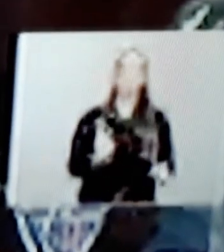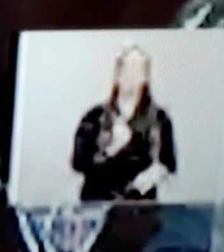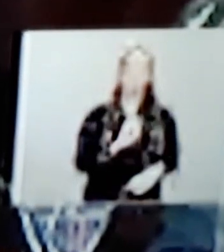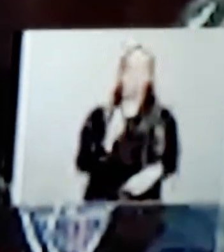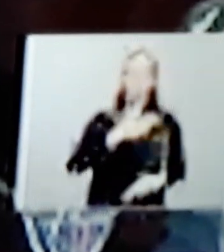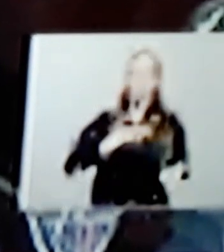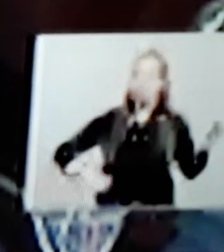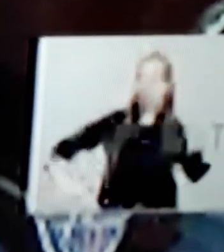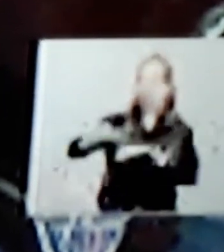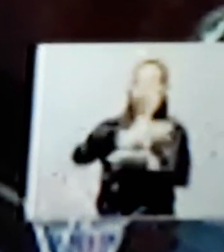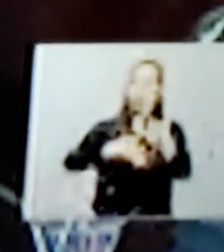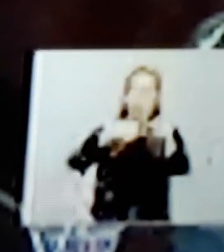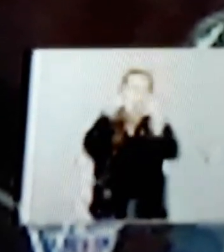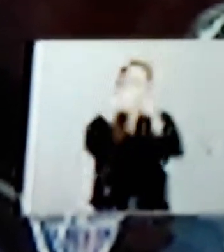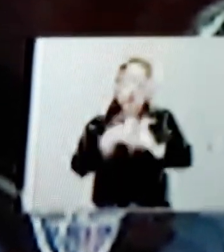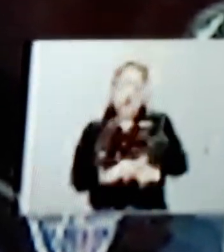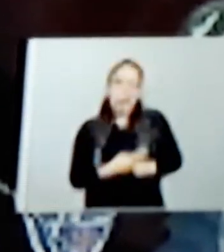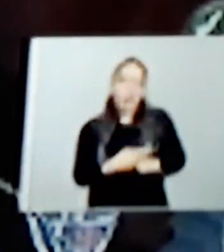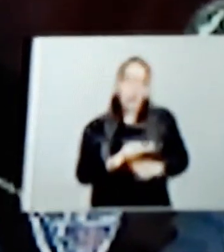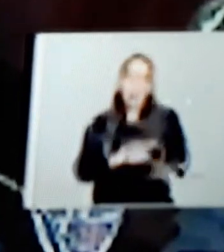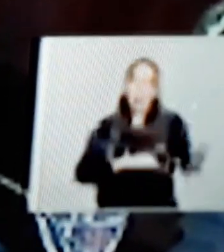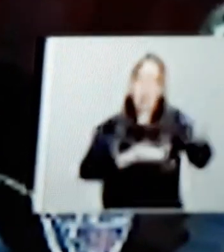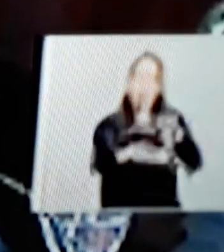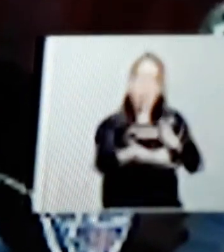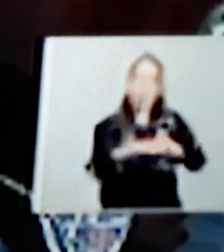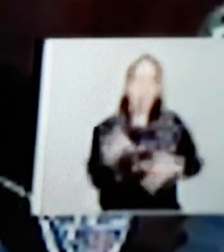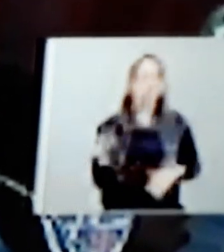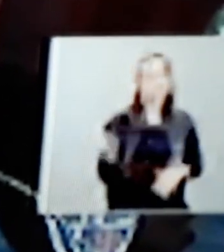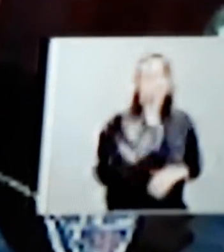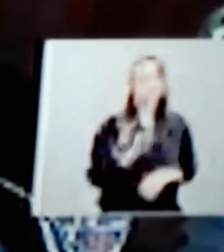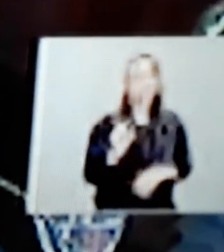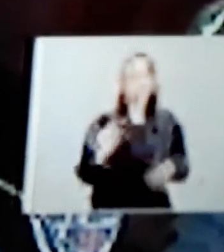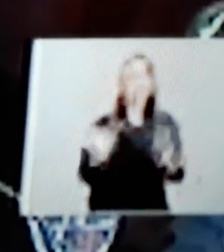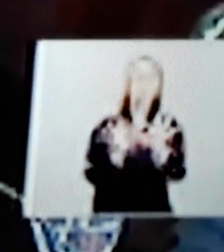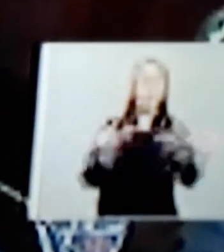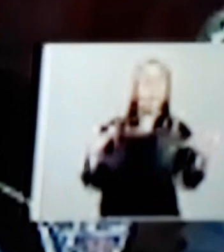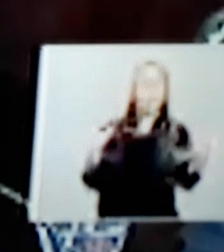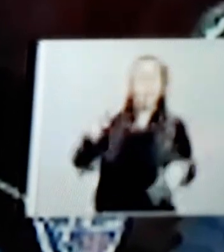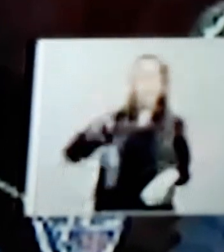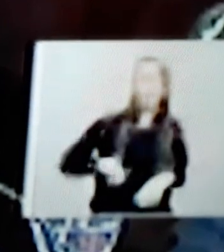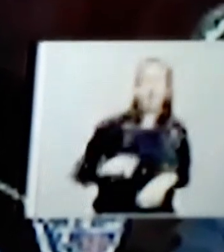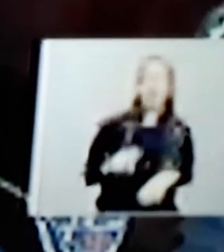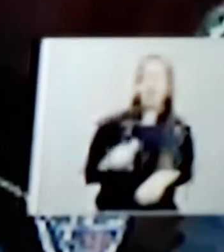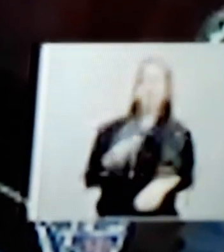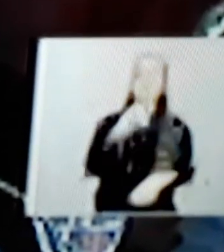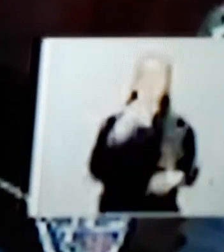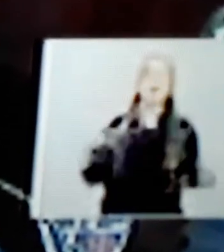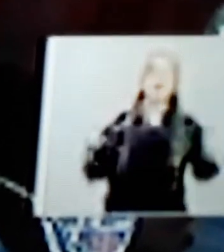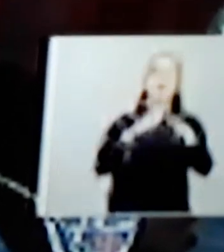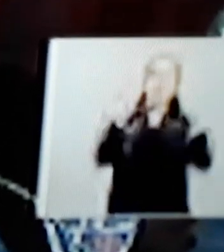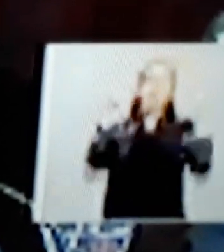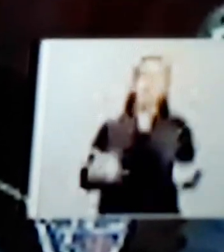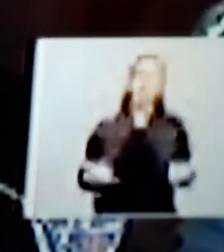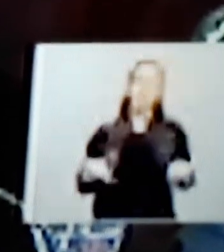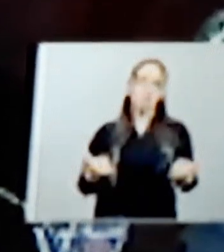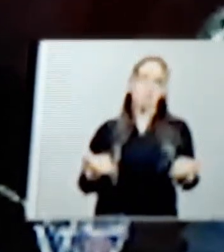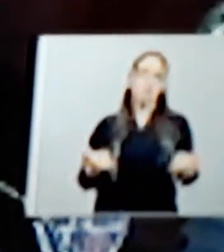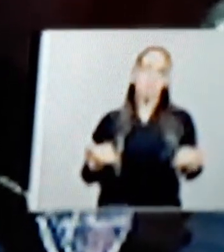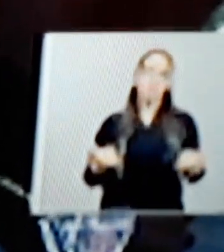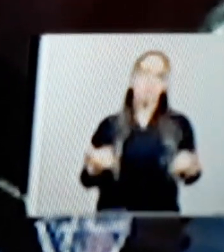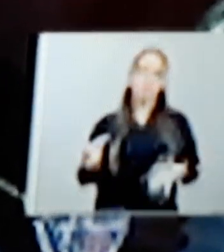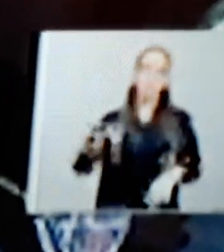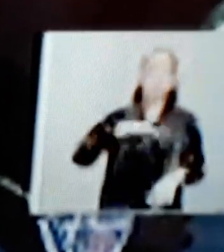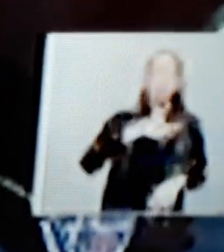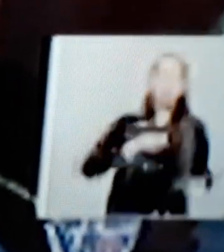es ni cálculo ni transacción. La libertad solo es posible si hay igualdad. La vida no es